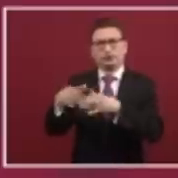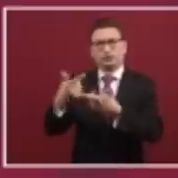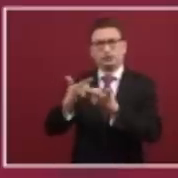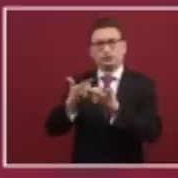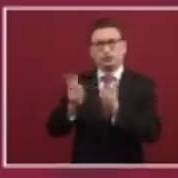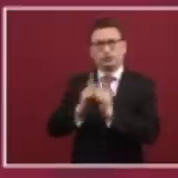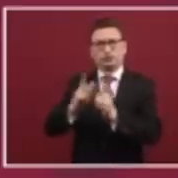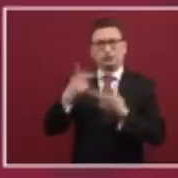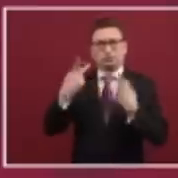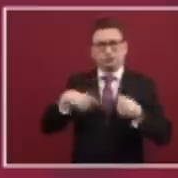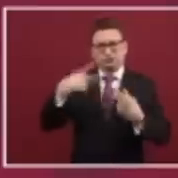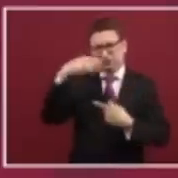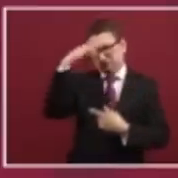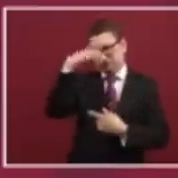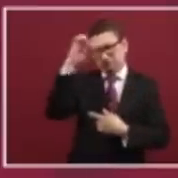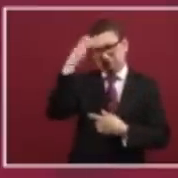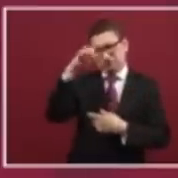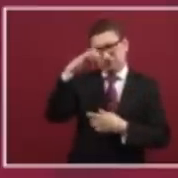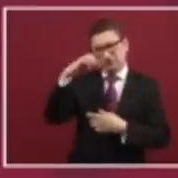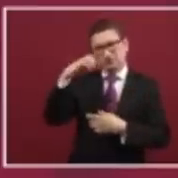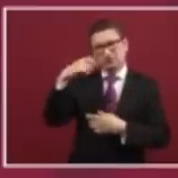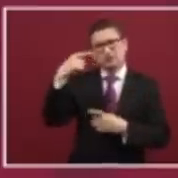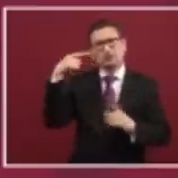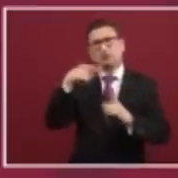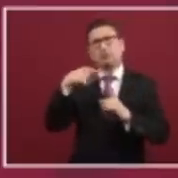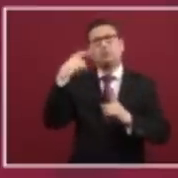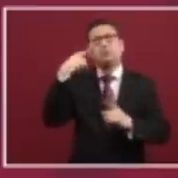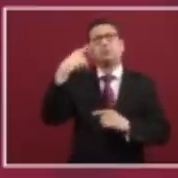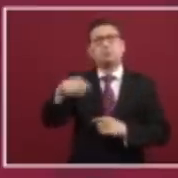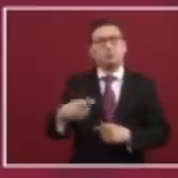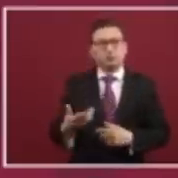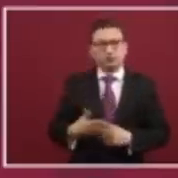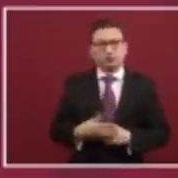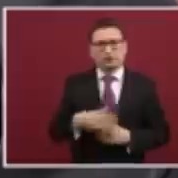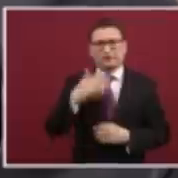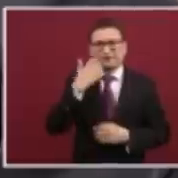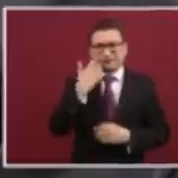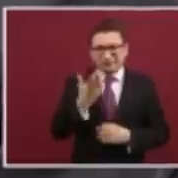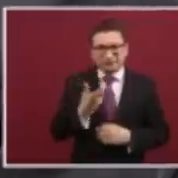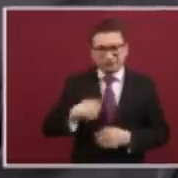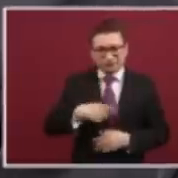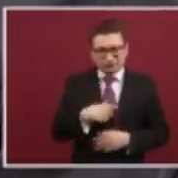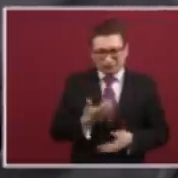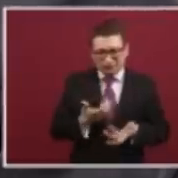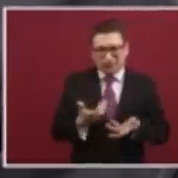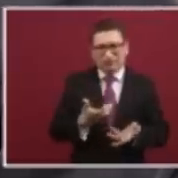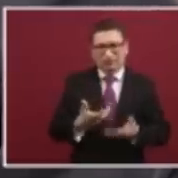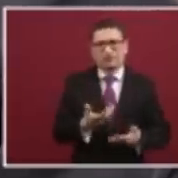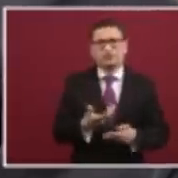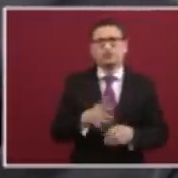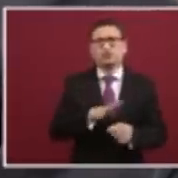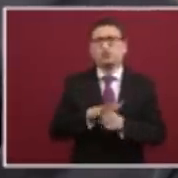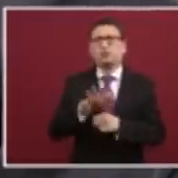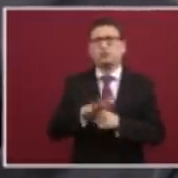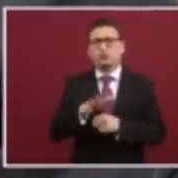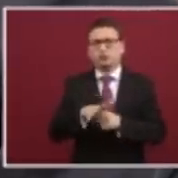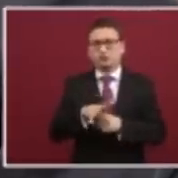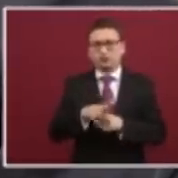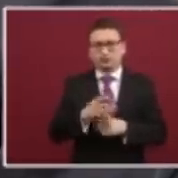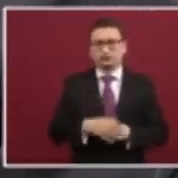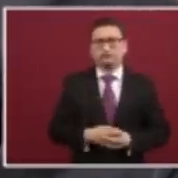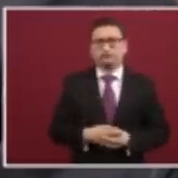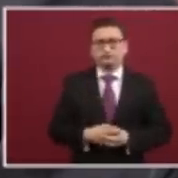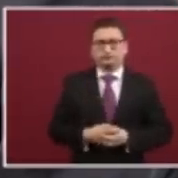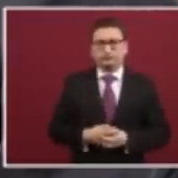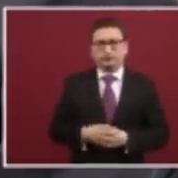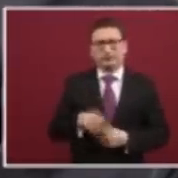para llevar a cabo el trabajo de búsqueda de los restos